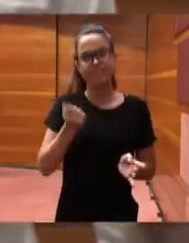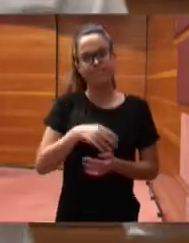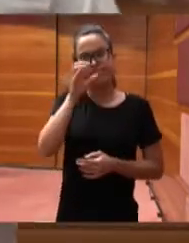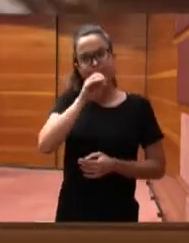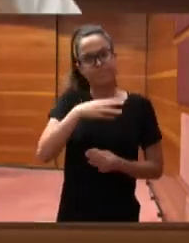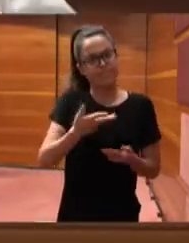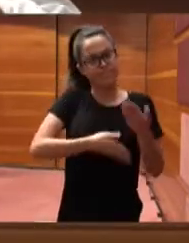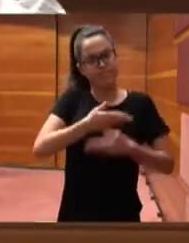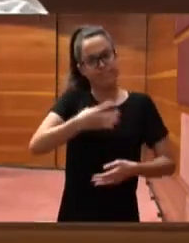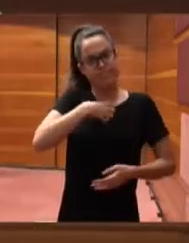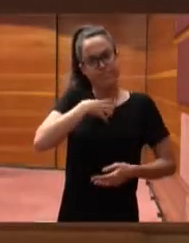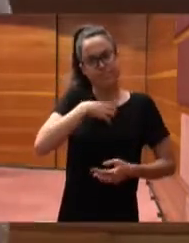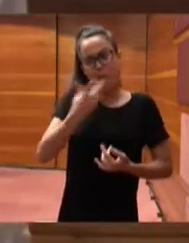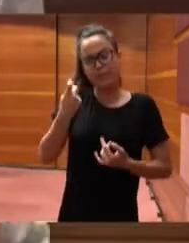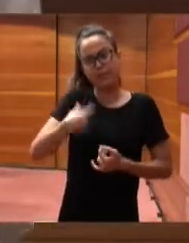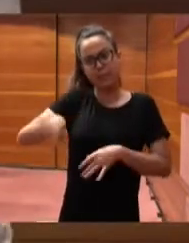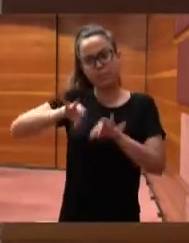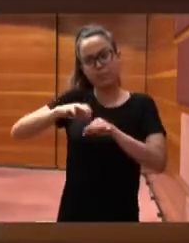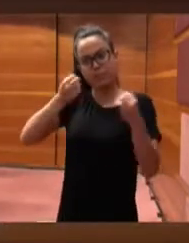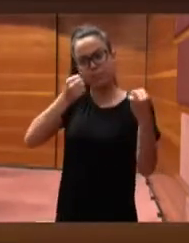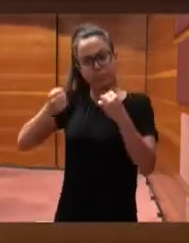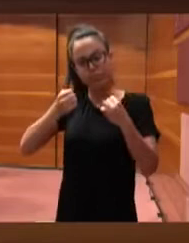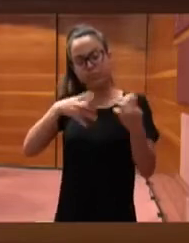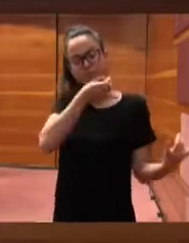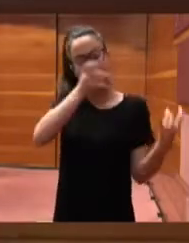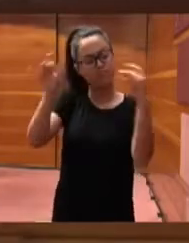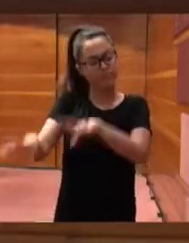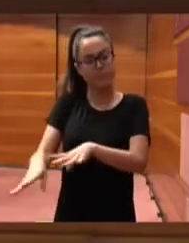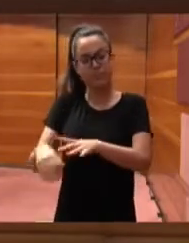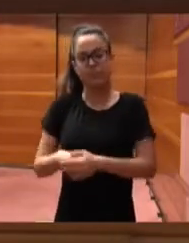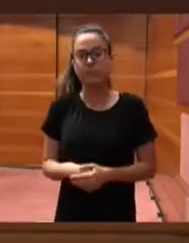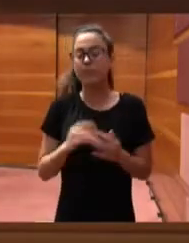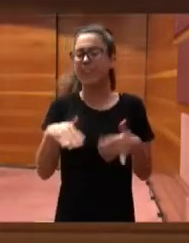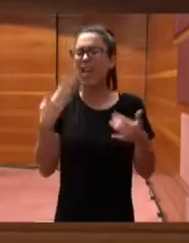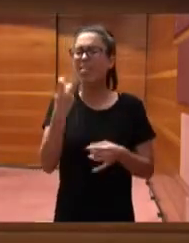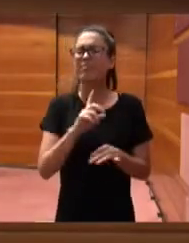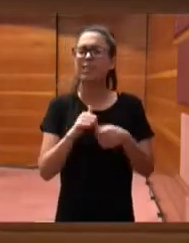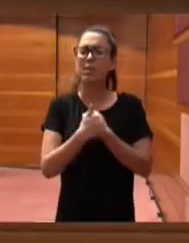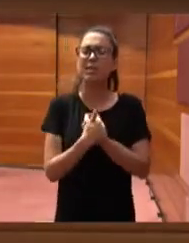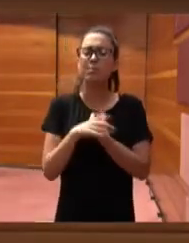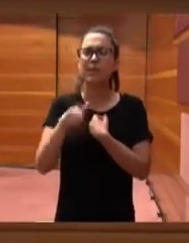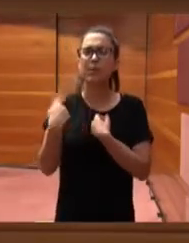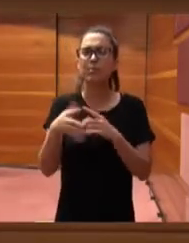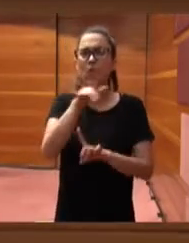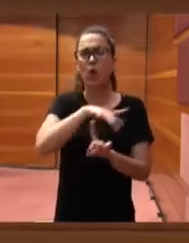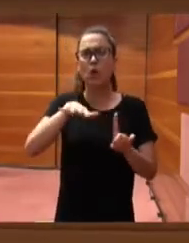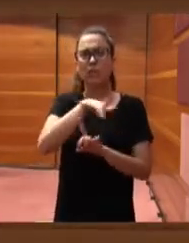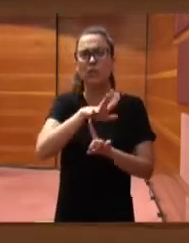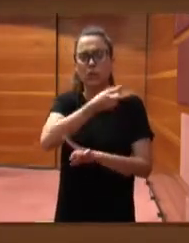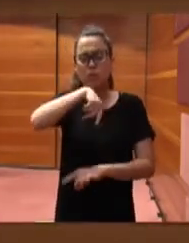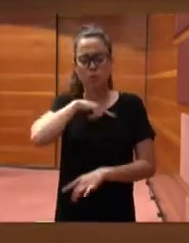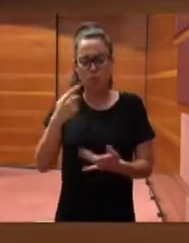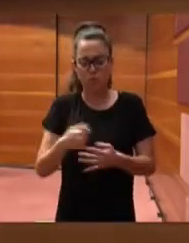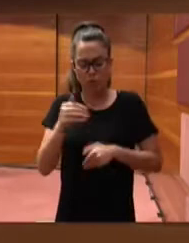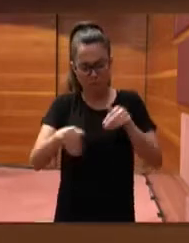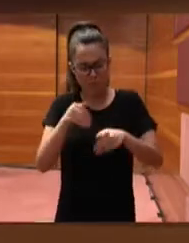cosas, sigue siendo quien tiene que dar la cara, ¿no? Entonces, también yo creo que entendemos la participación en el contexto en el que estamos, de una democracia representativa,